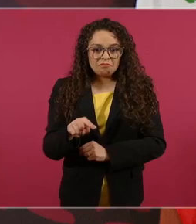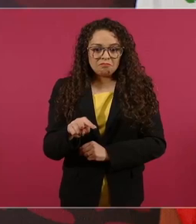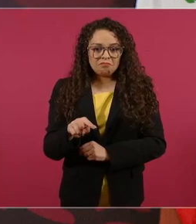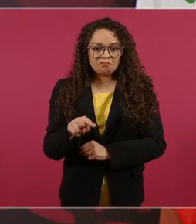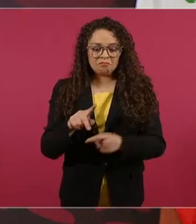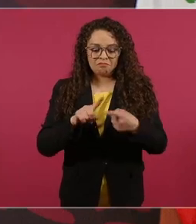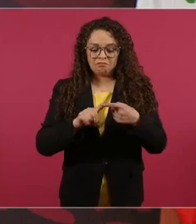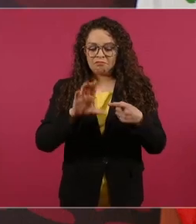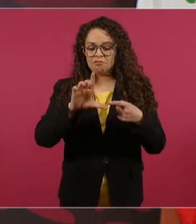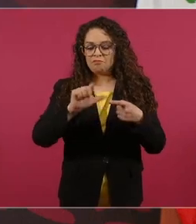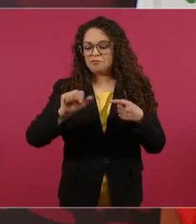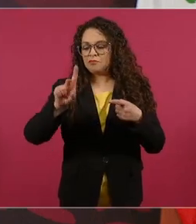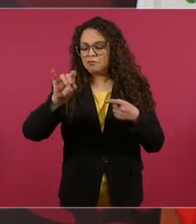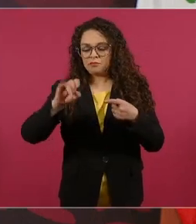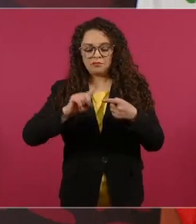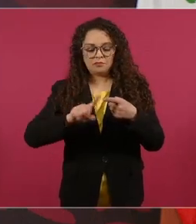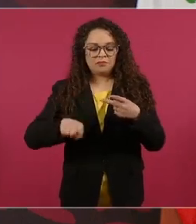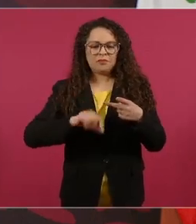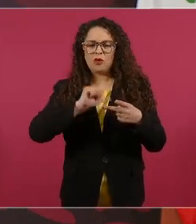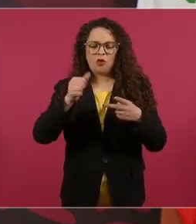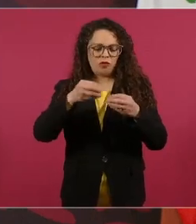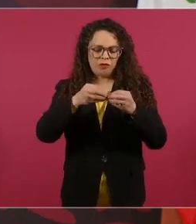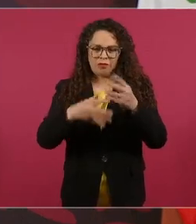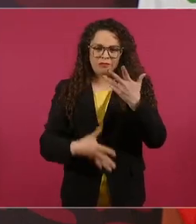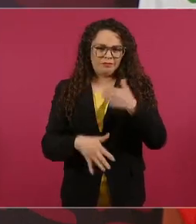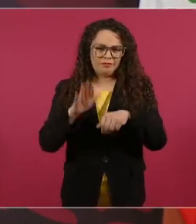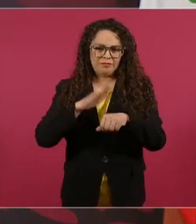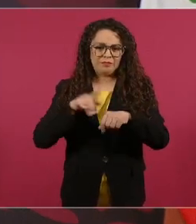Claudio X. González y otros más, pero esto